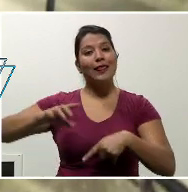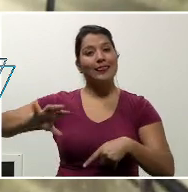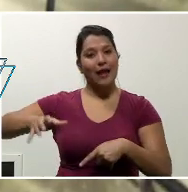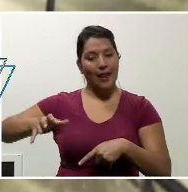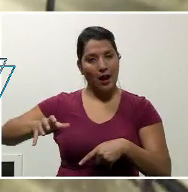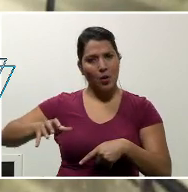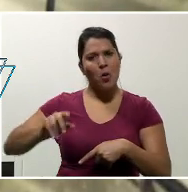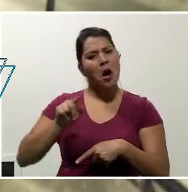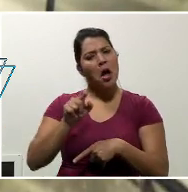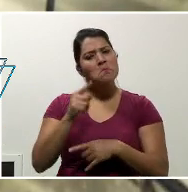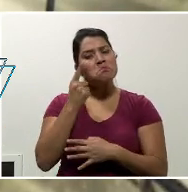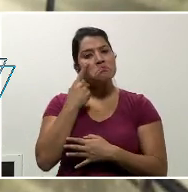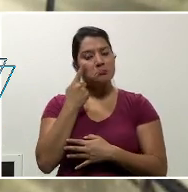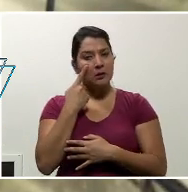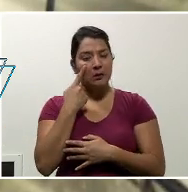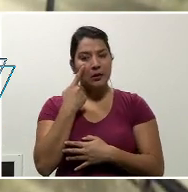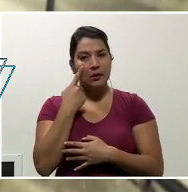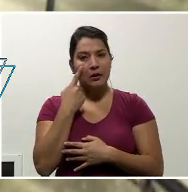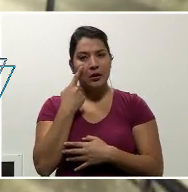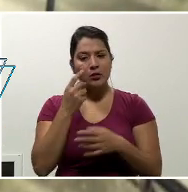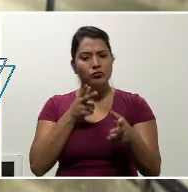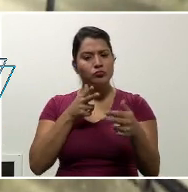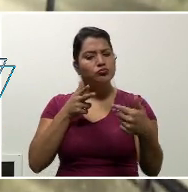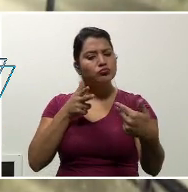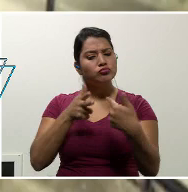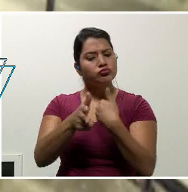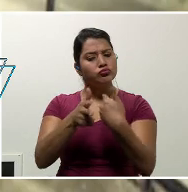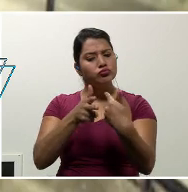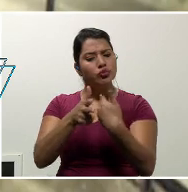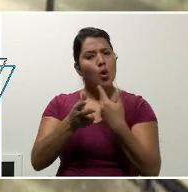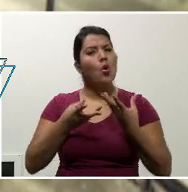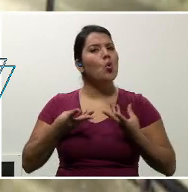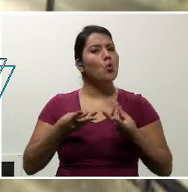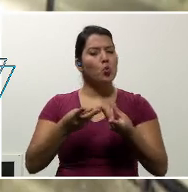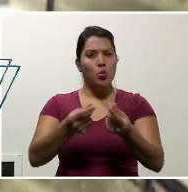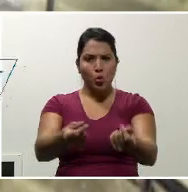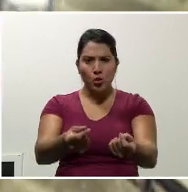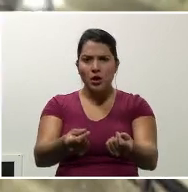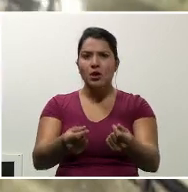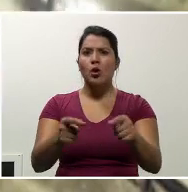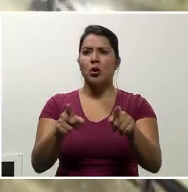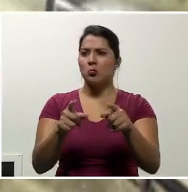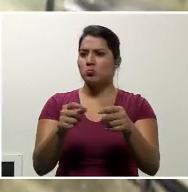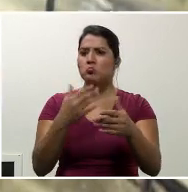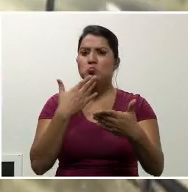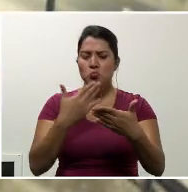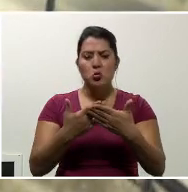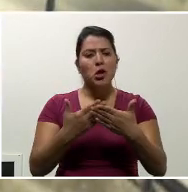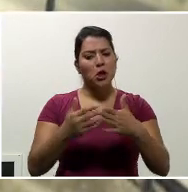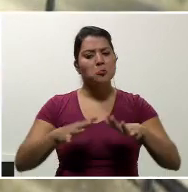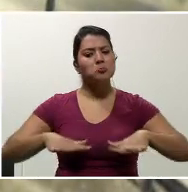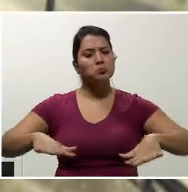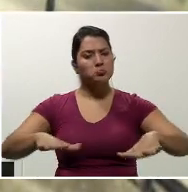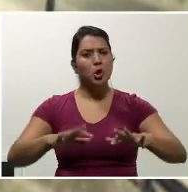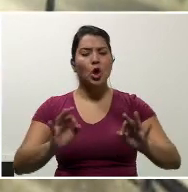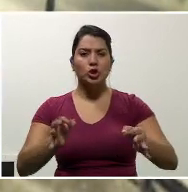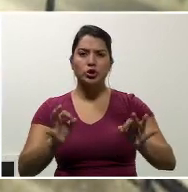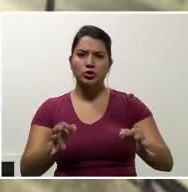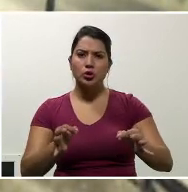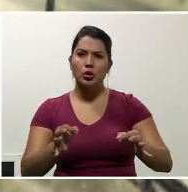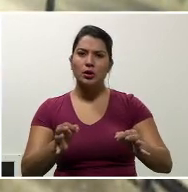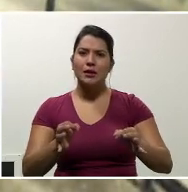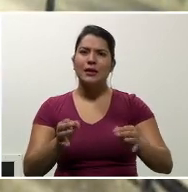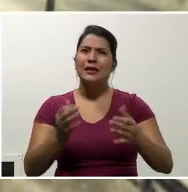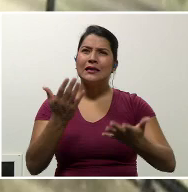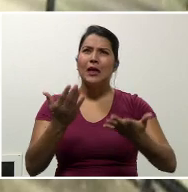donde la circulación se ve muy fluida, muy buenas condiciones para el tránsito, un poquito